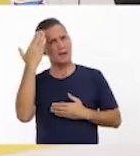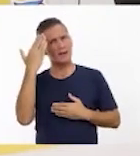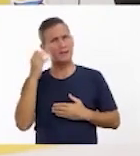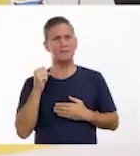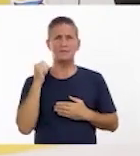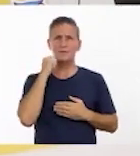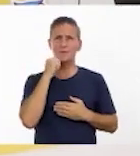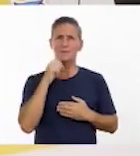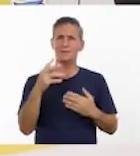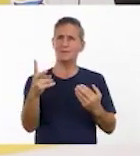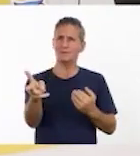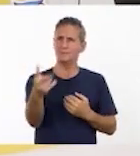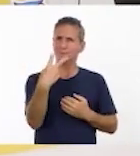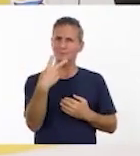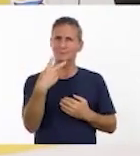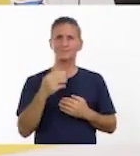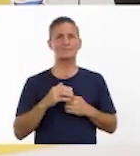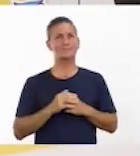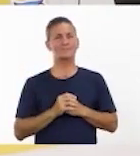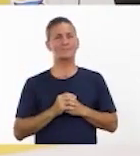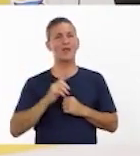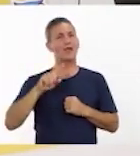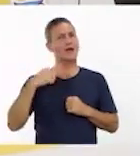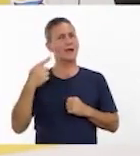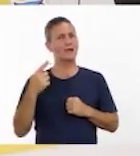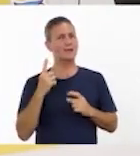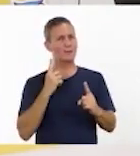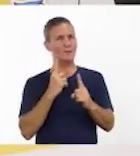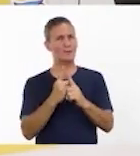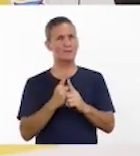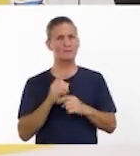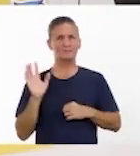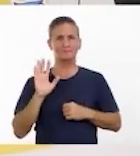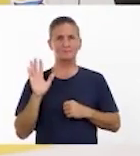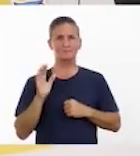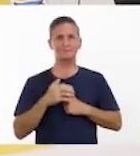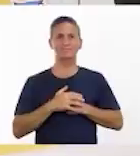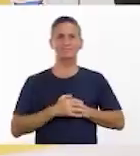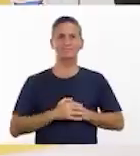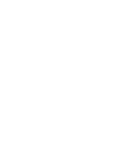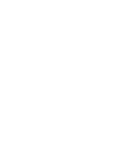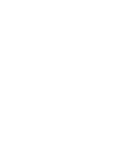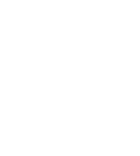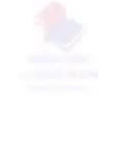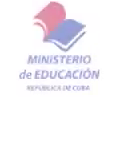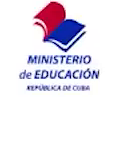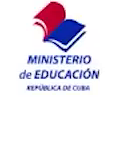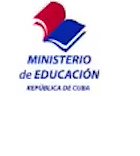agradecerles una vez más por la atención prestada. Hasta el próximo encuentro.